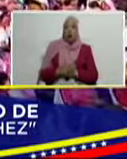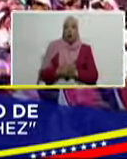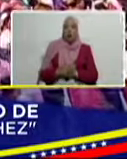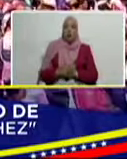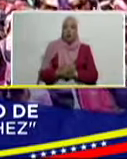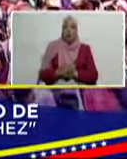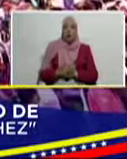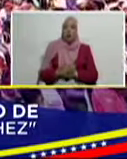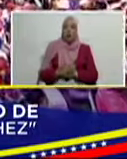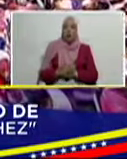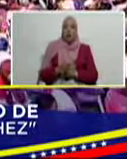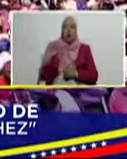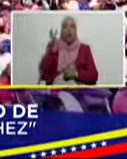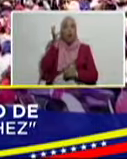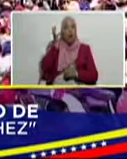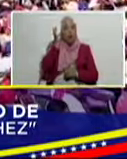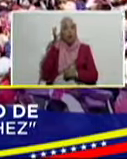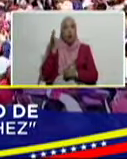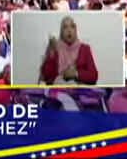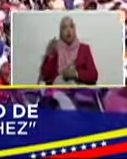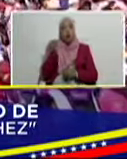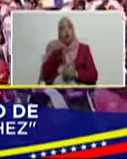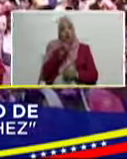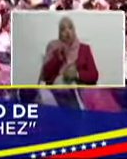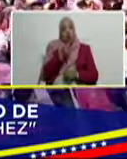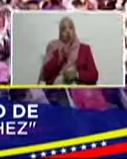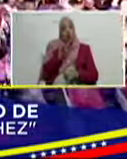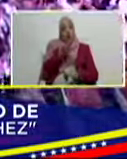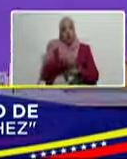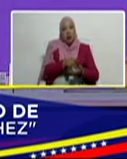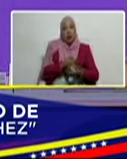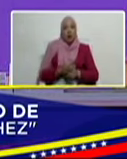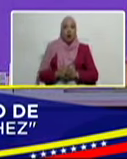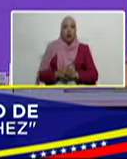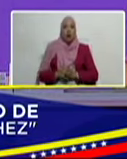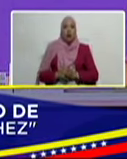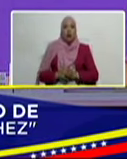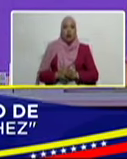vértice de la mujer protagonista y participativa.